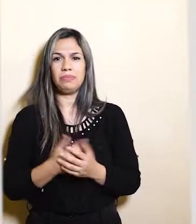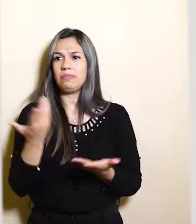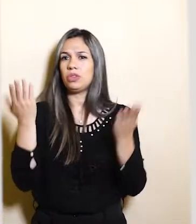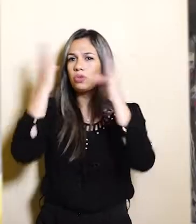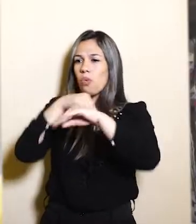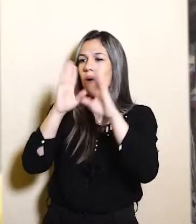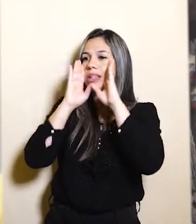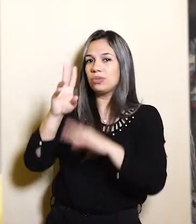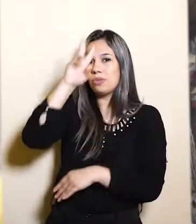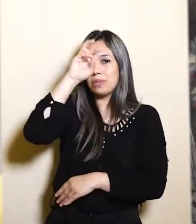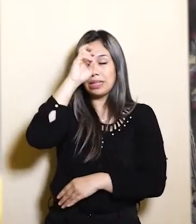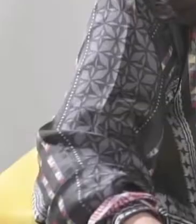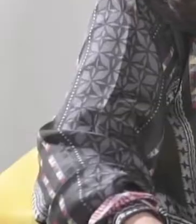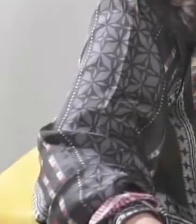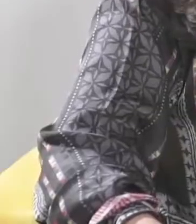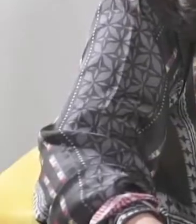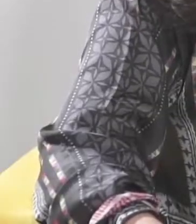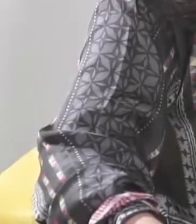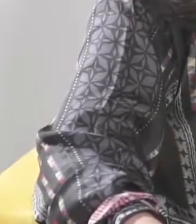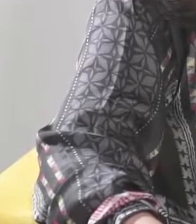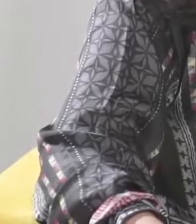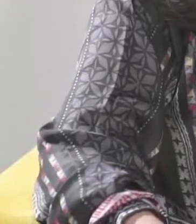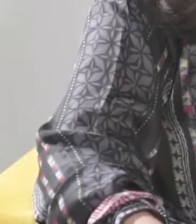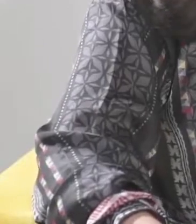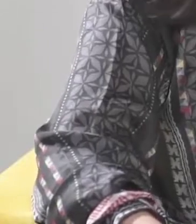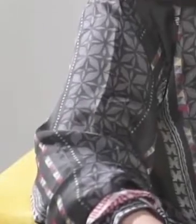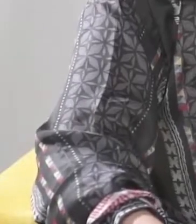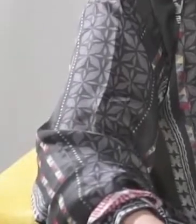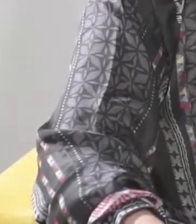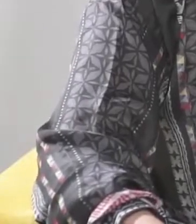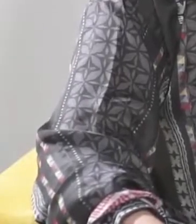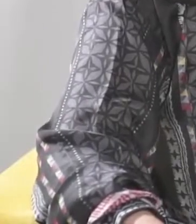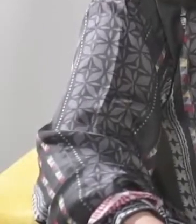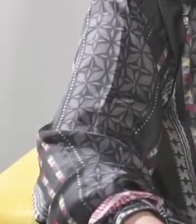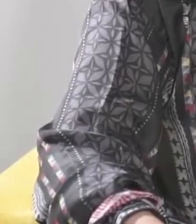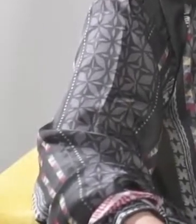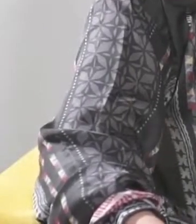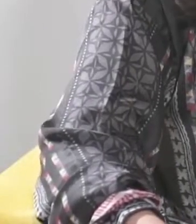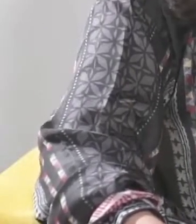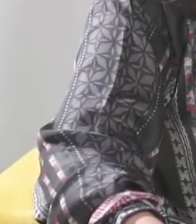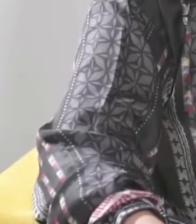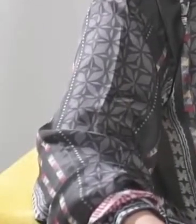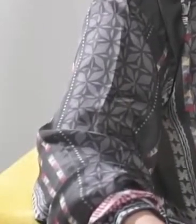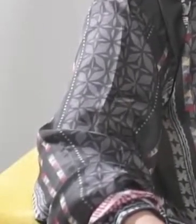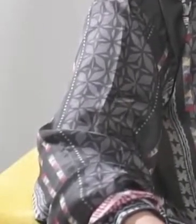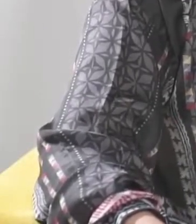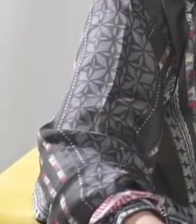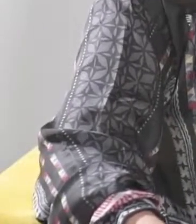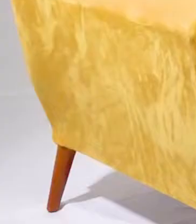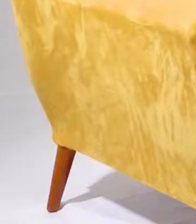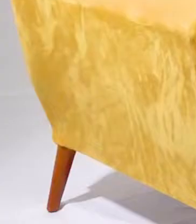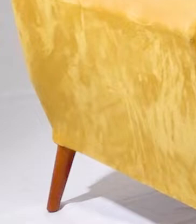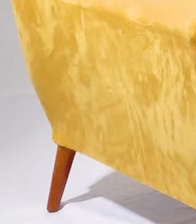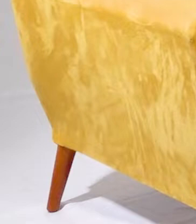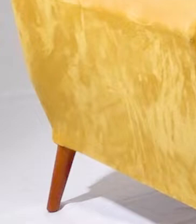el 2019, 12,000 adolescentes entre los 15 y los 19 años dieron a luz. Y muchos de estos casos son